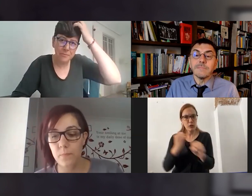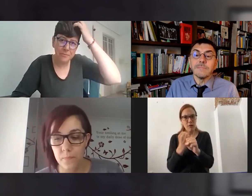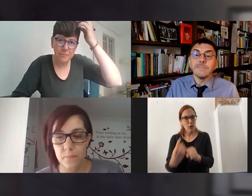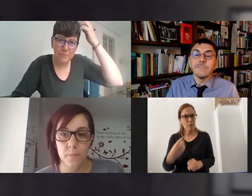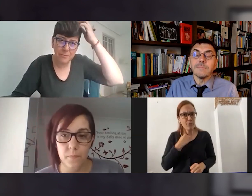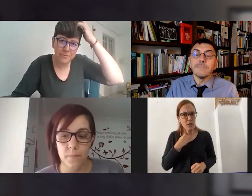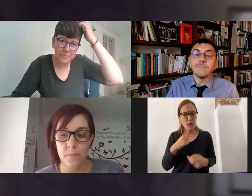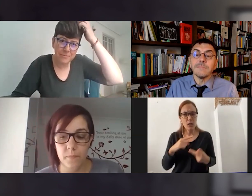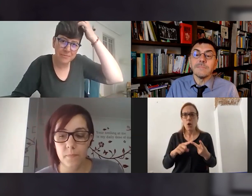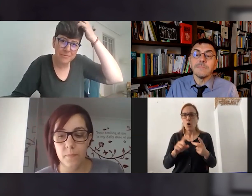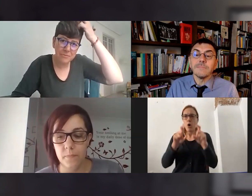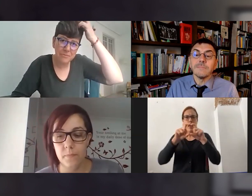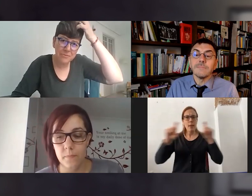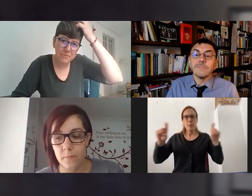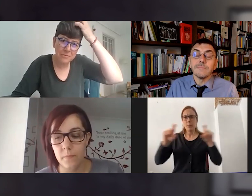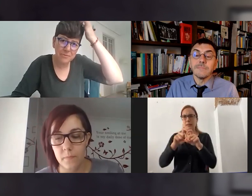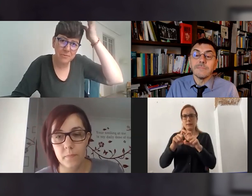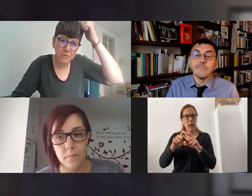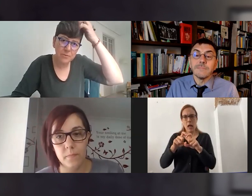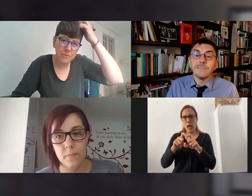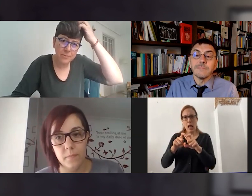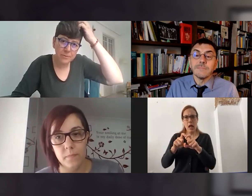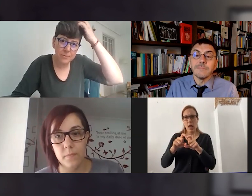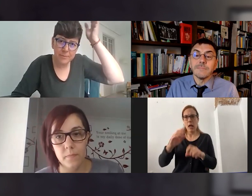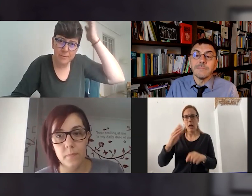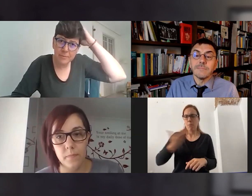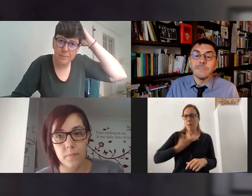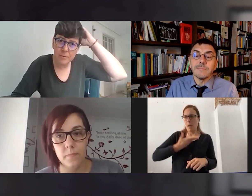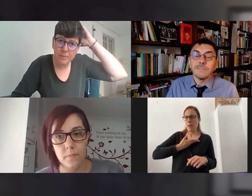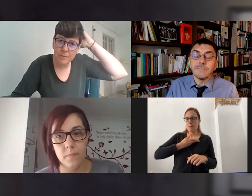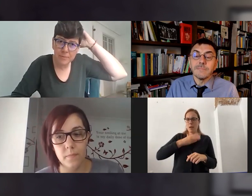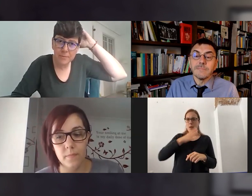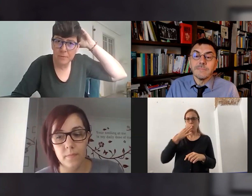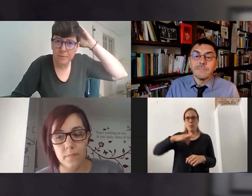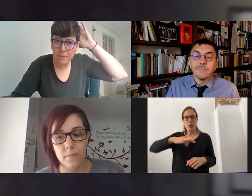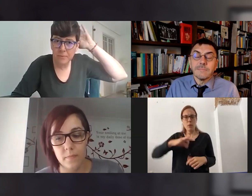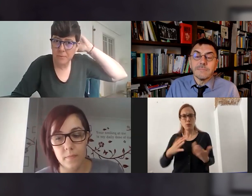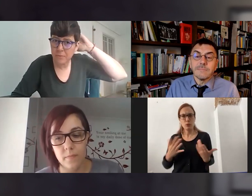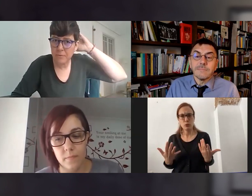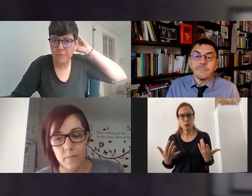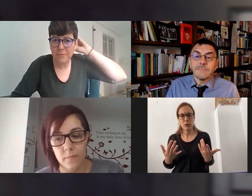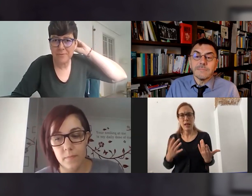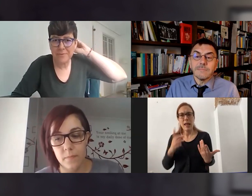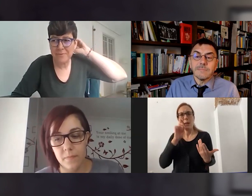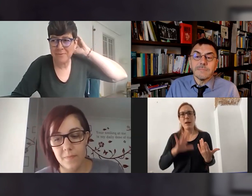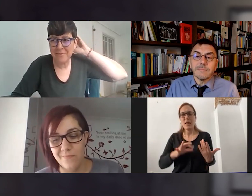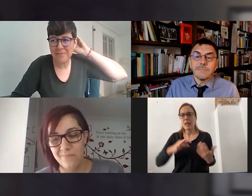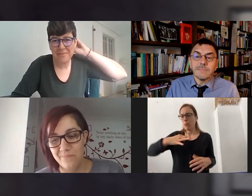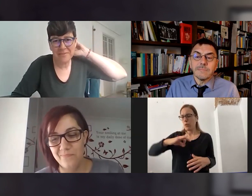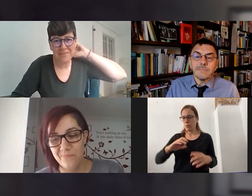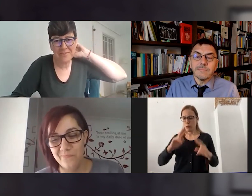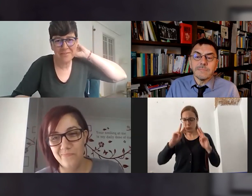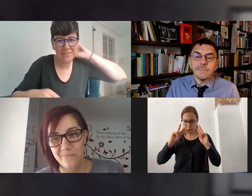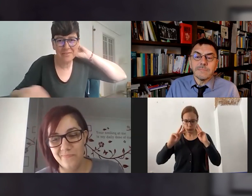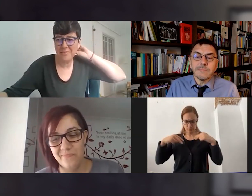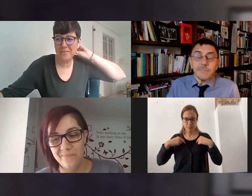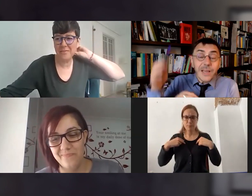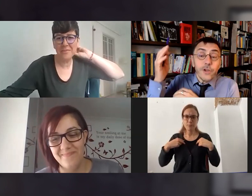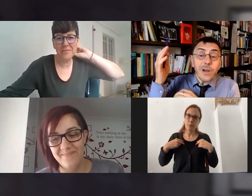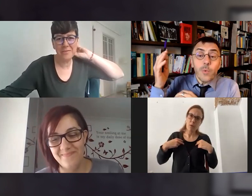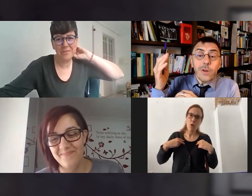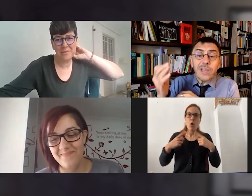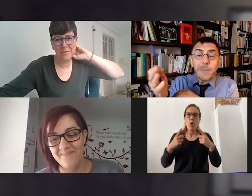en su empresa por ser de Podemos. Parece que a los de Podemos se nos mide con otro